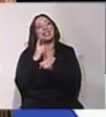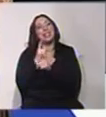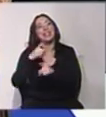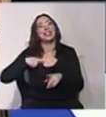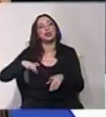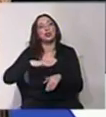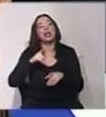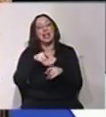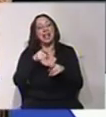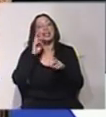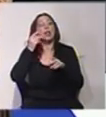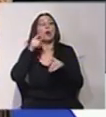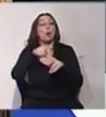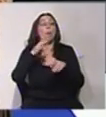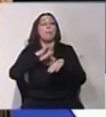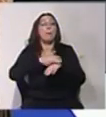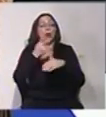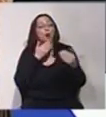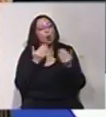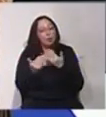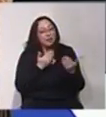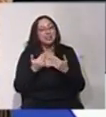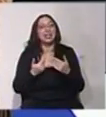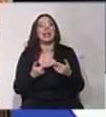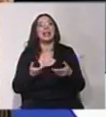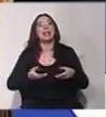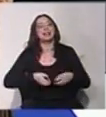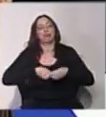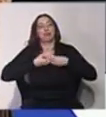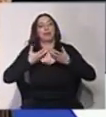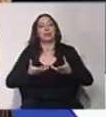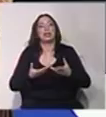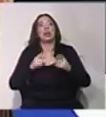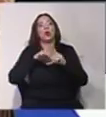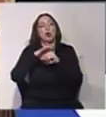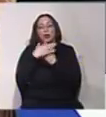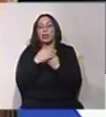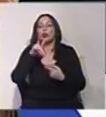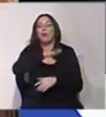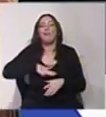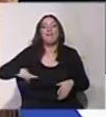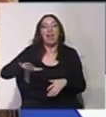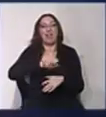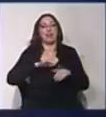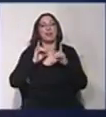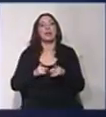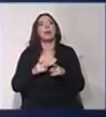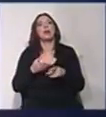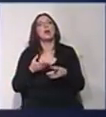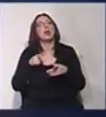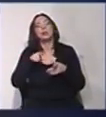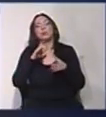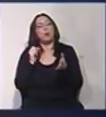evento y capaz que conversar con ellos, que saquen un poco afuera, con el contexto barrial también, ¿verdad? Porque es un enigma, es un